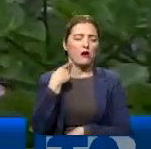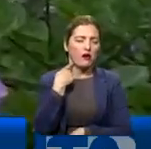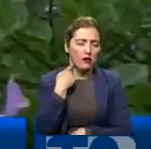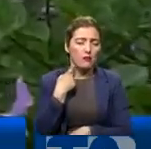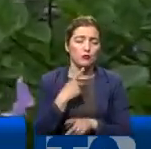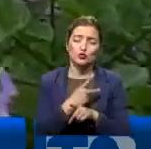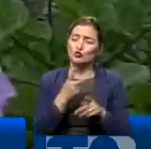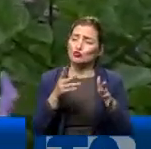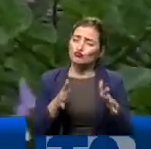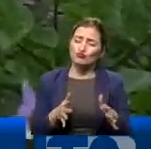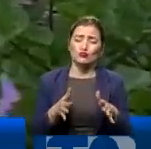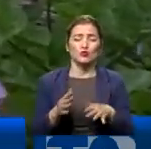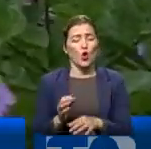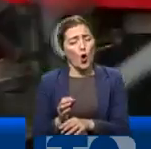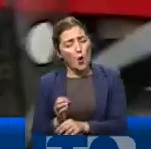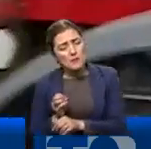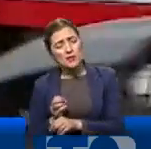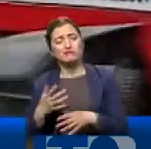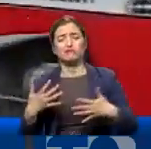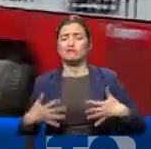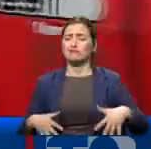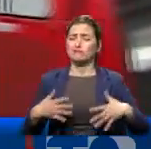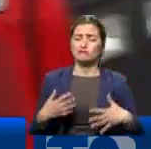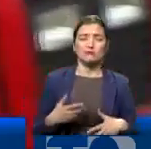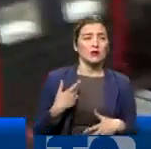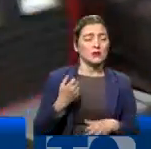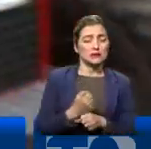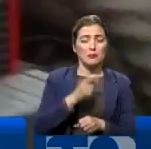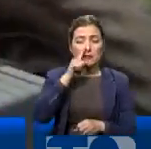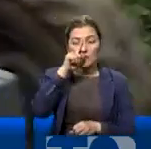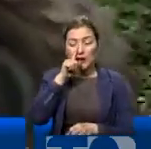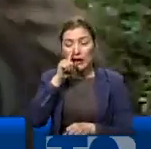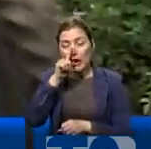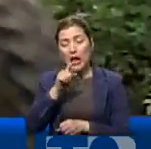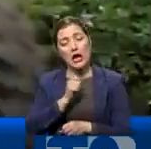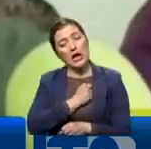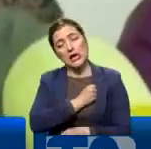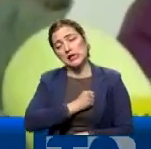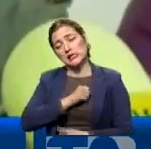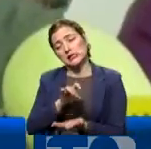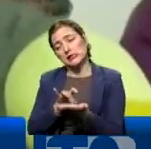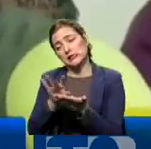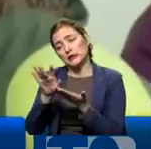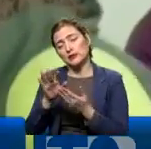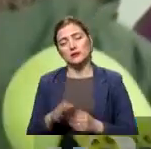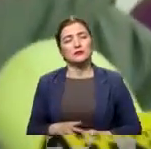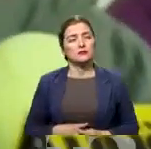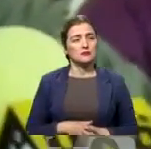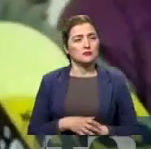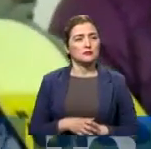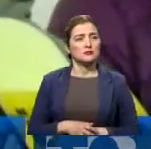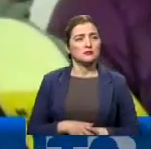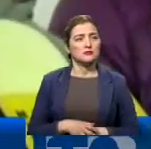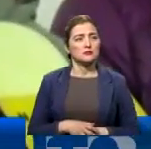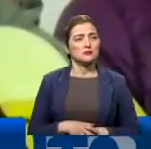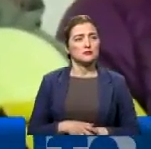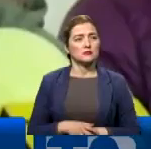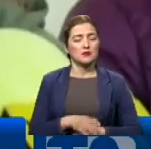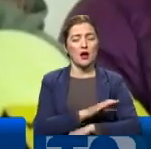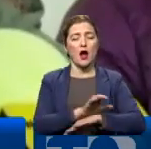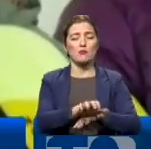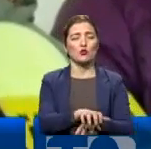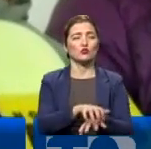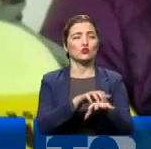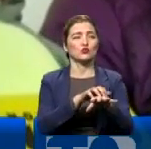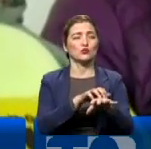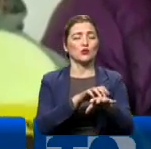productores, quienes a la vez se ven obligados a reducir la mano de obra contratada para el jornal. Realmente nosotros como sector agropecuario